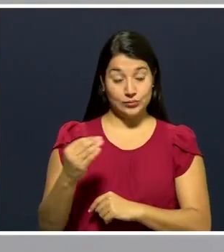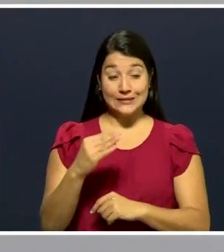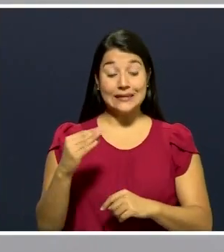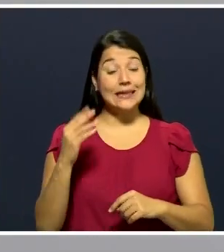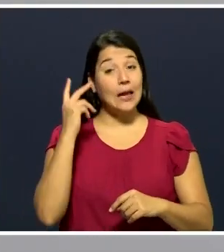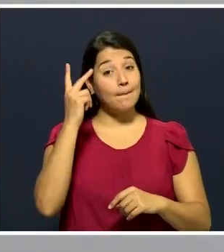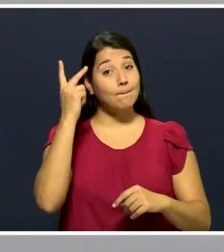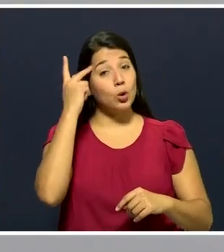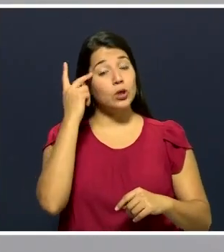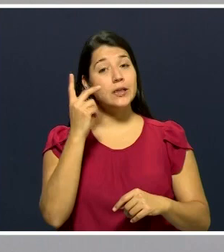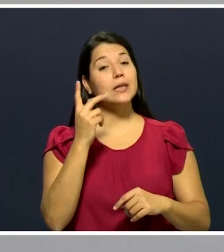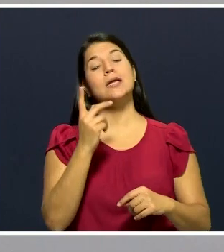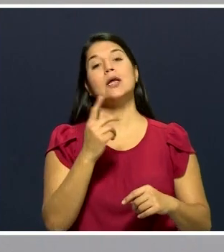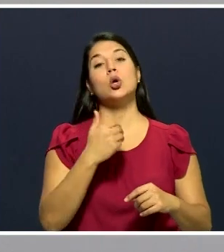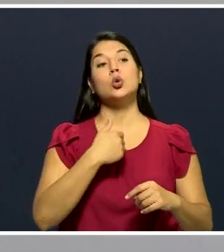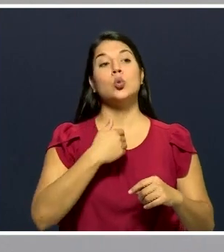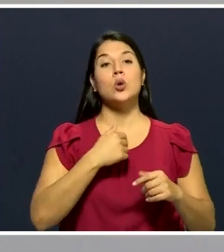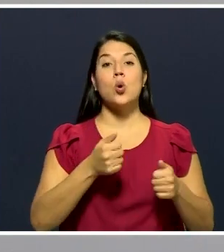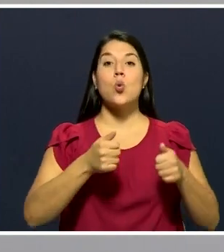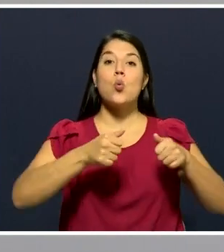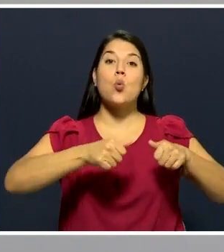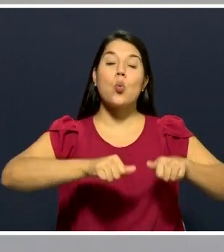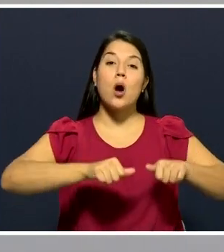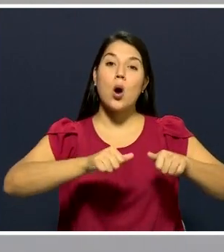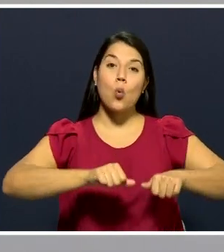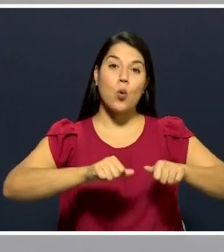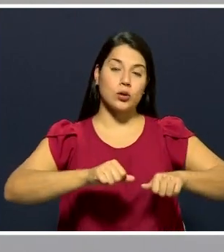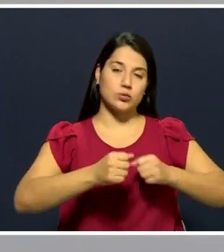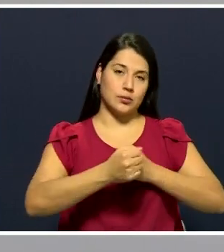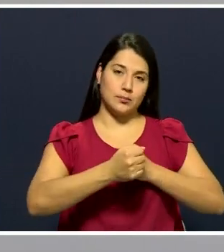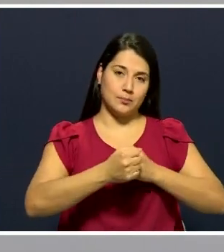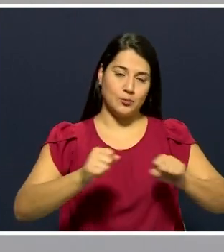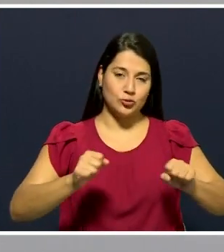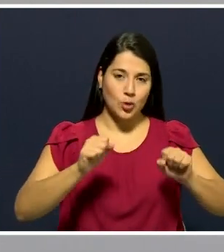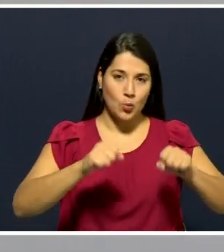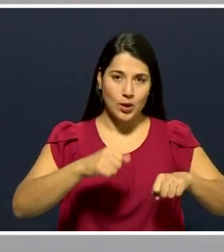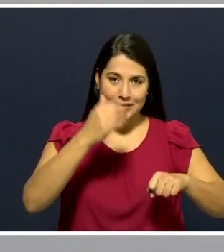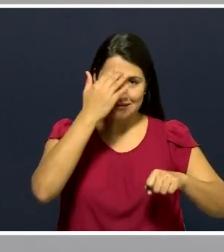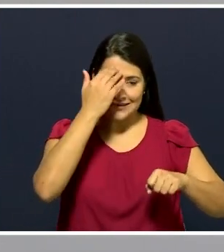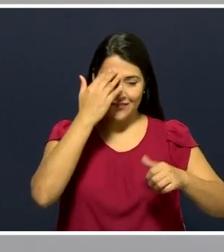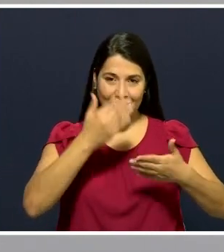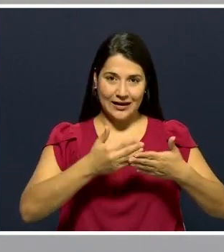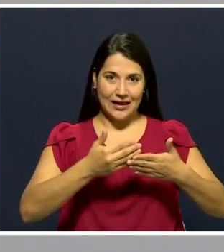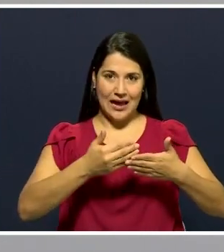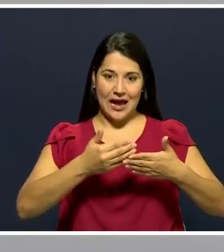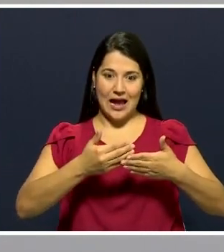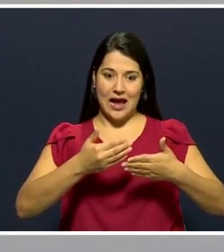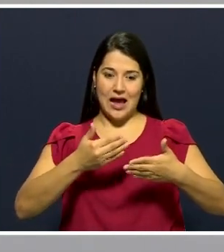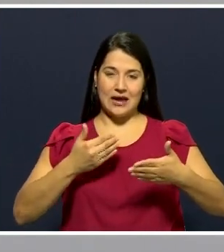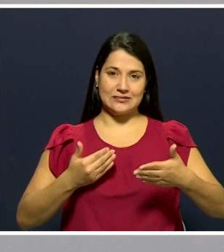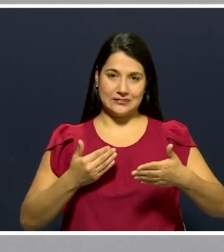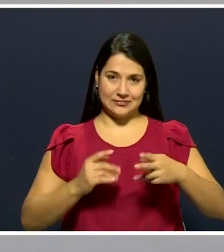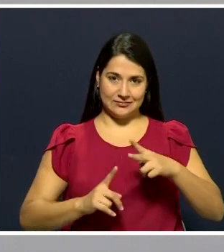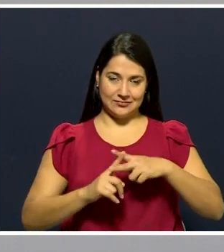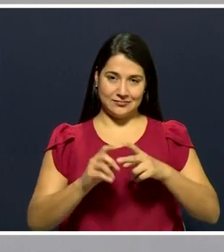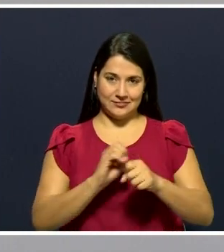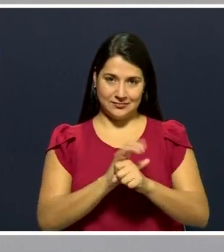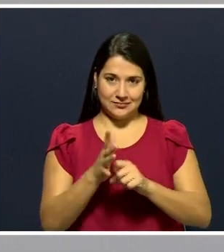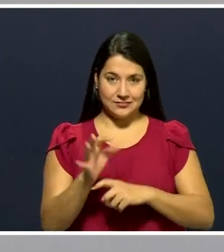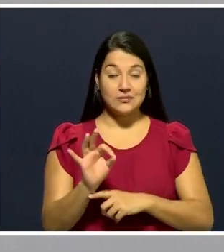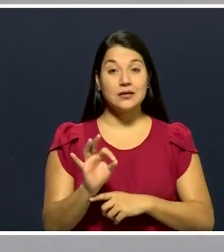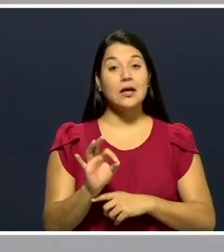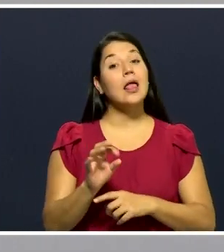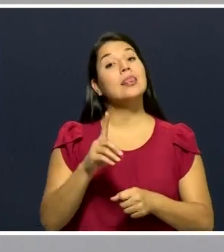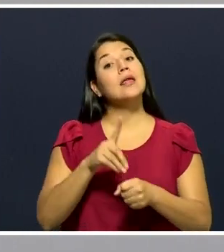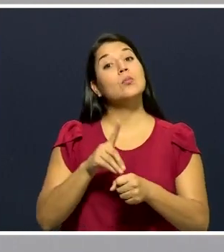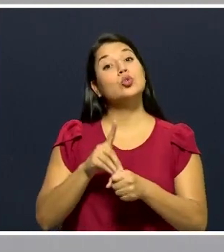en el Congreso con una alianza imposible de anticipar antes del escenario pandémico. Los diputados del